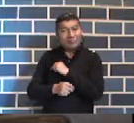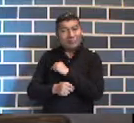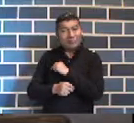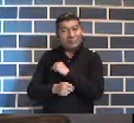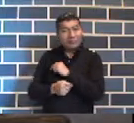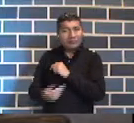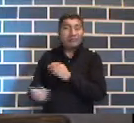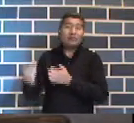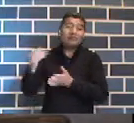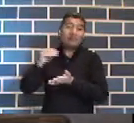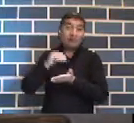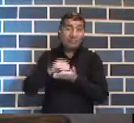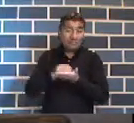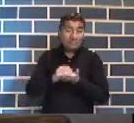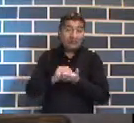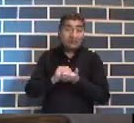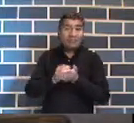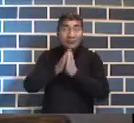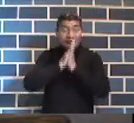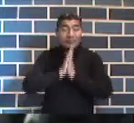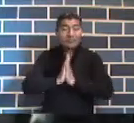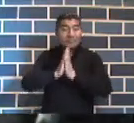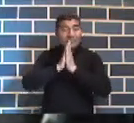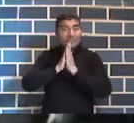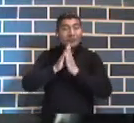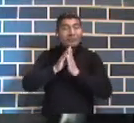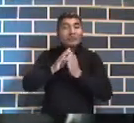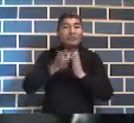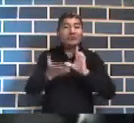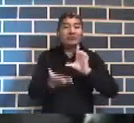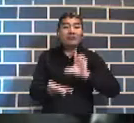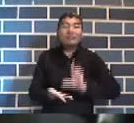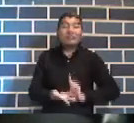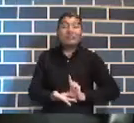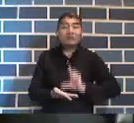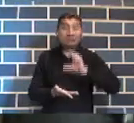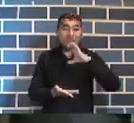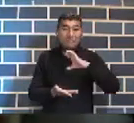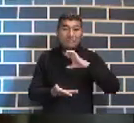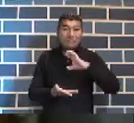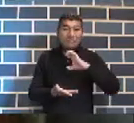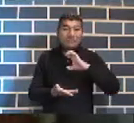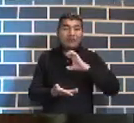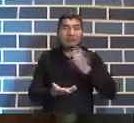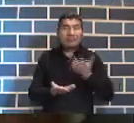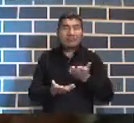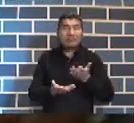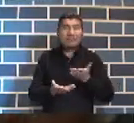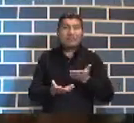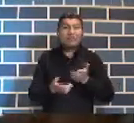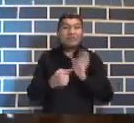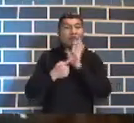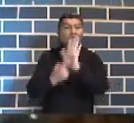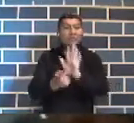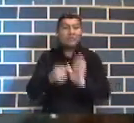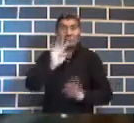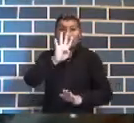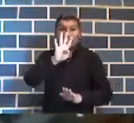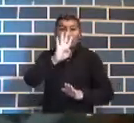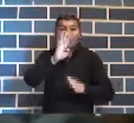volvamos a utilizar una vez más el evangelio lucas presenta si se ha dado cuenta sólo cuatro